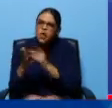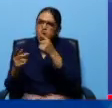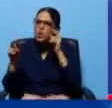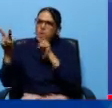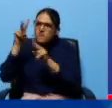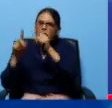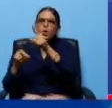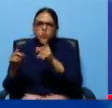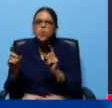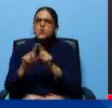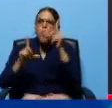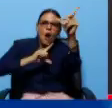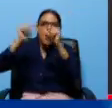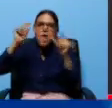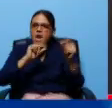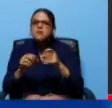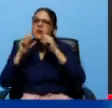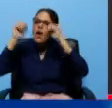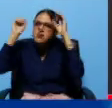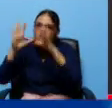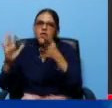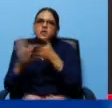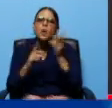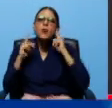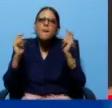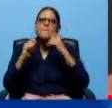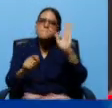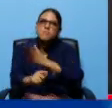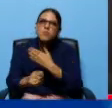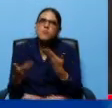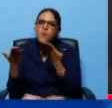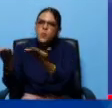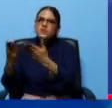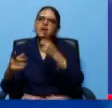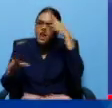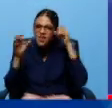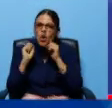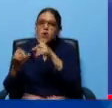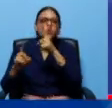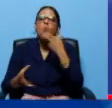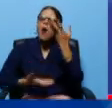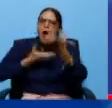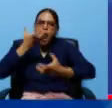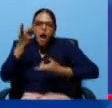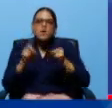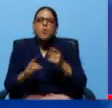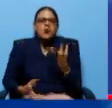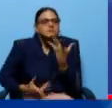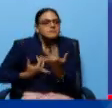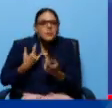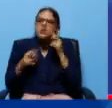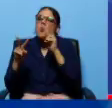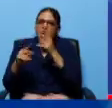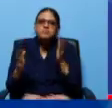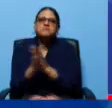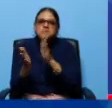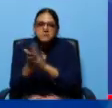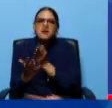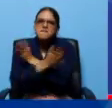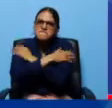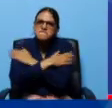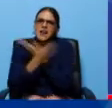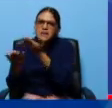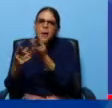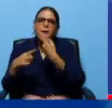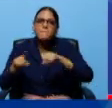llegar a un estrellato, ¿viste? En la canción. Cantas muy inspirado, te felicito. Pero no lo